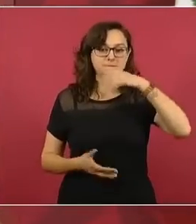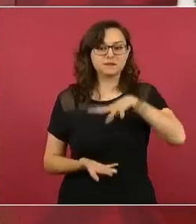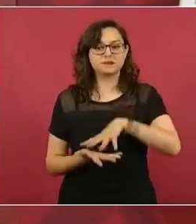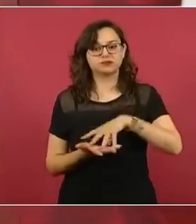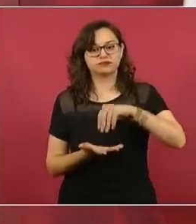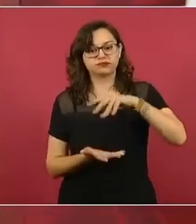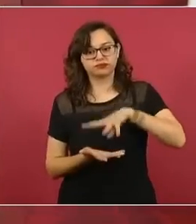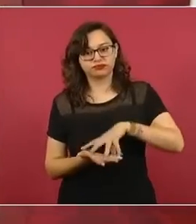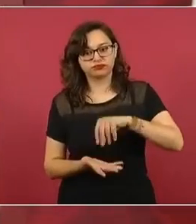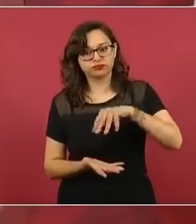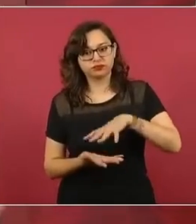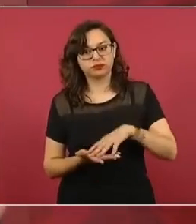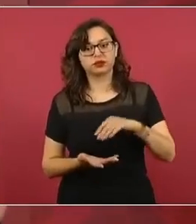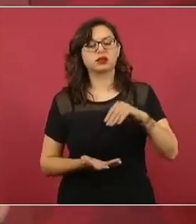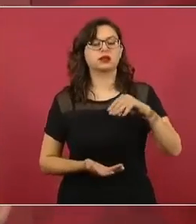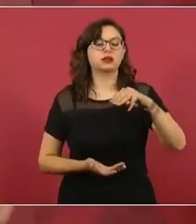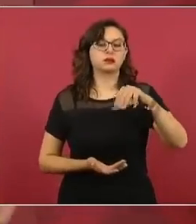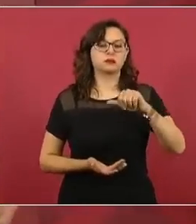la seca,